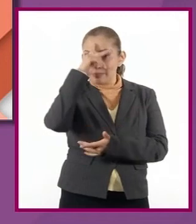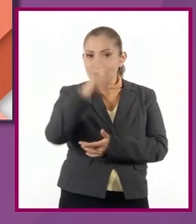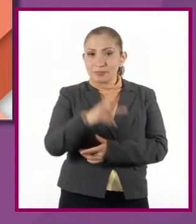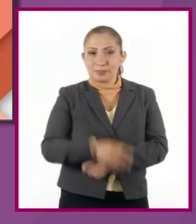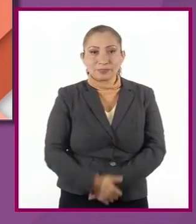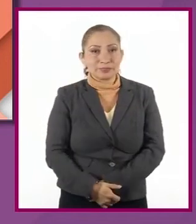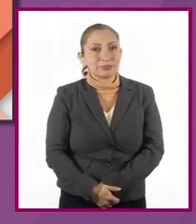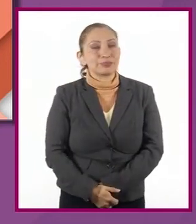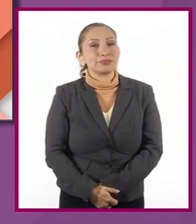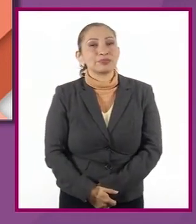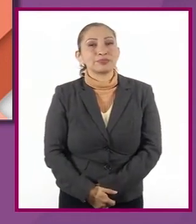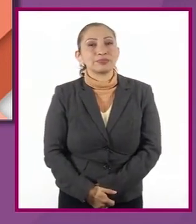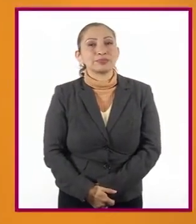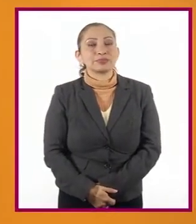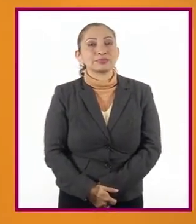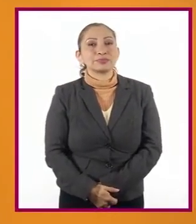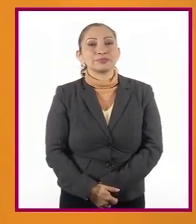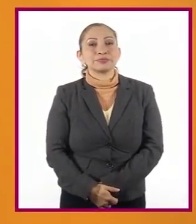mexicana.